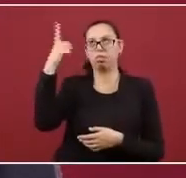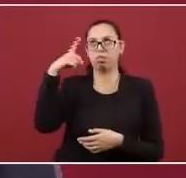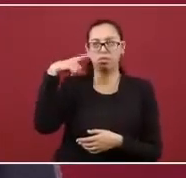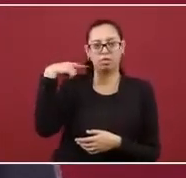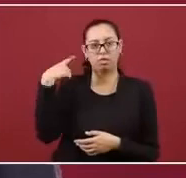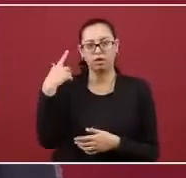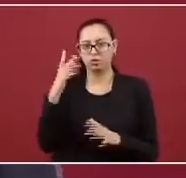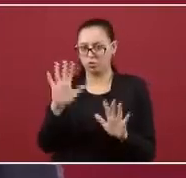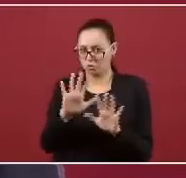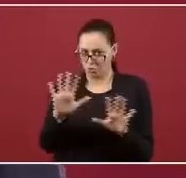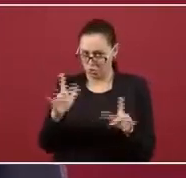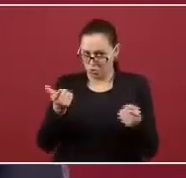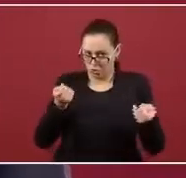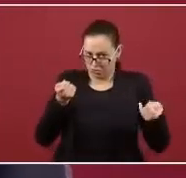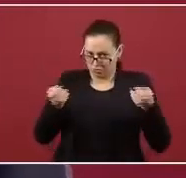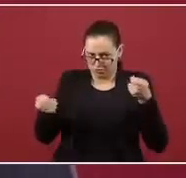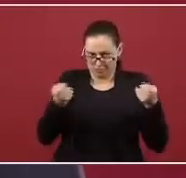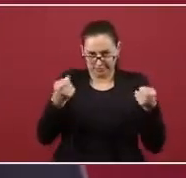tierra.